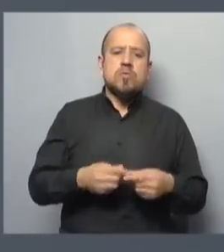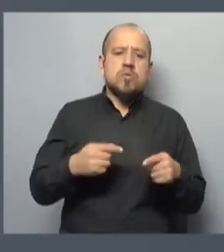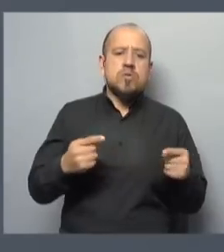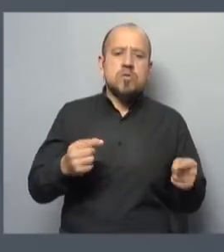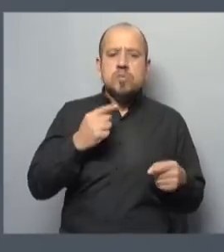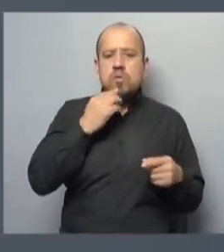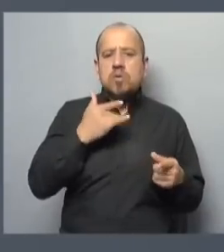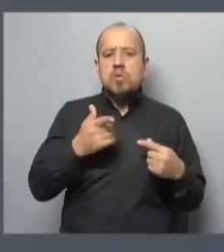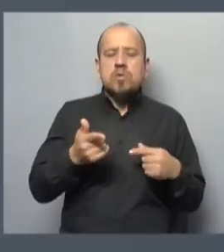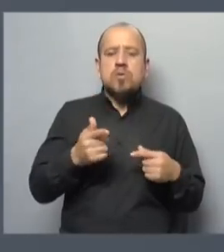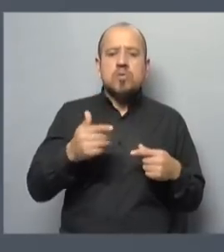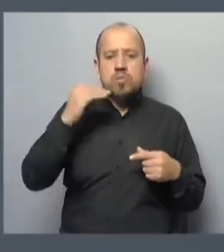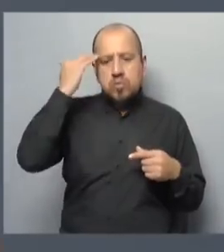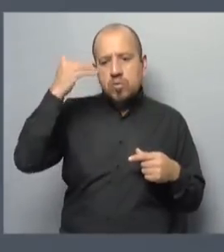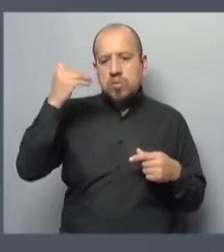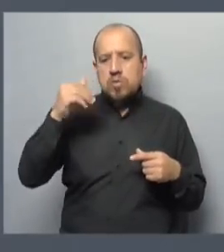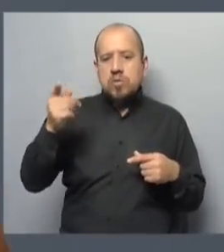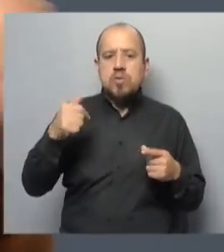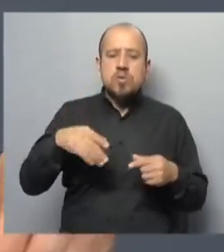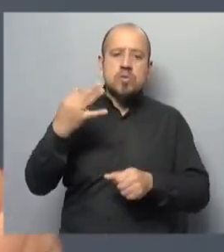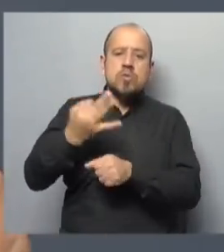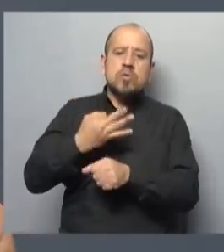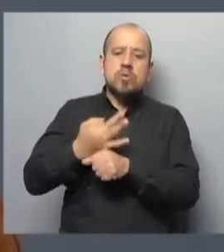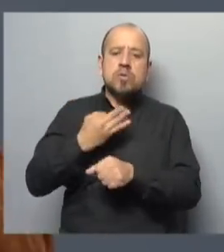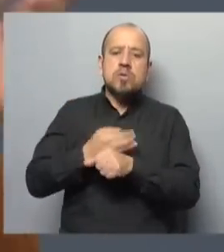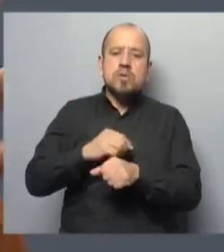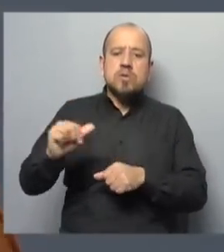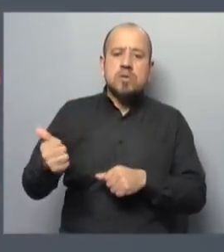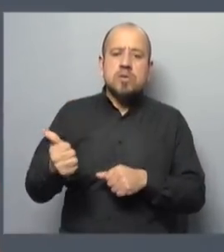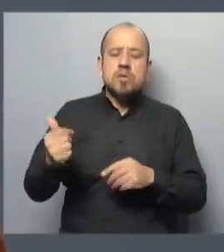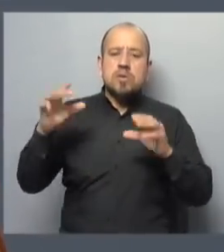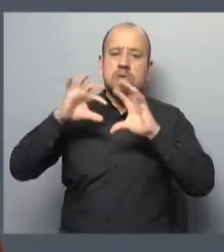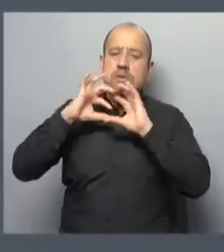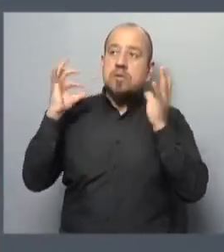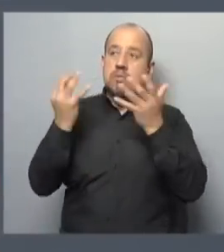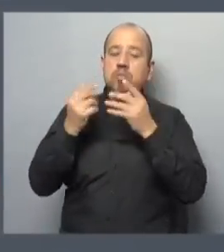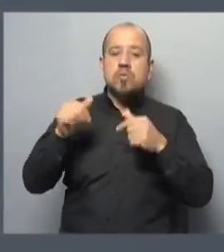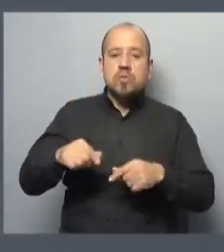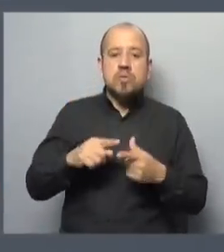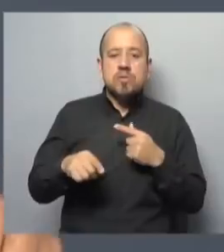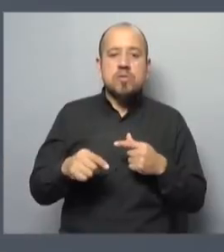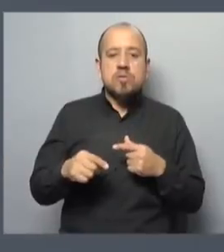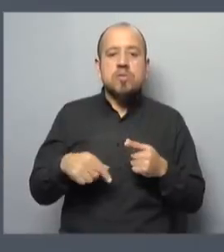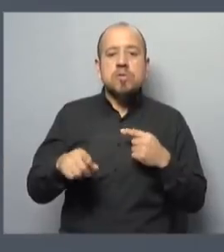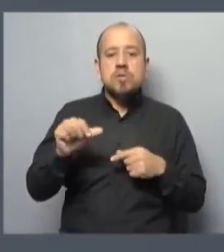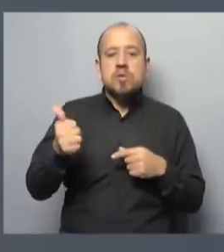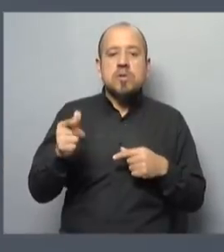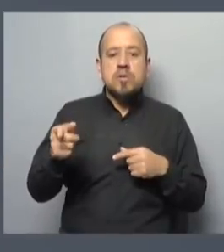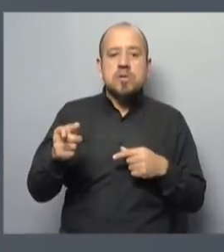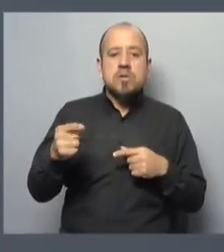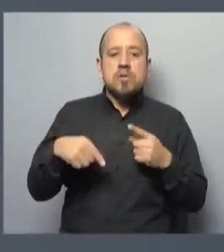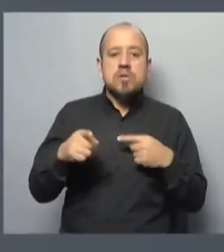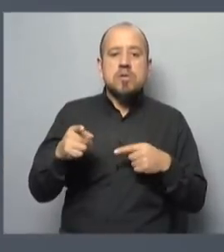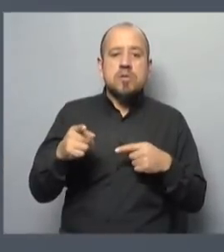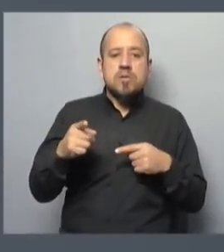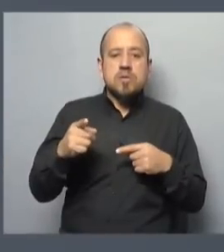docente que no se educa gana lo que gana en todas parte del mundo porque bueno acá gana lo que dan acá estamos hablando